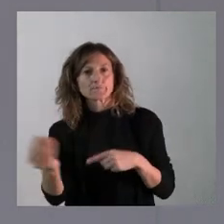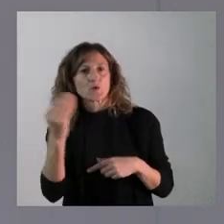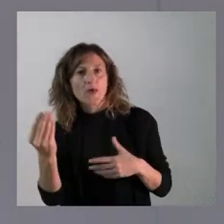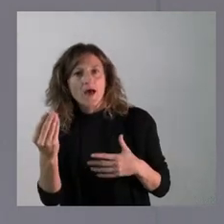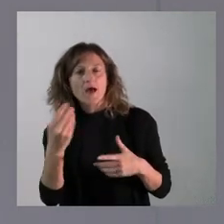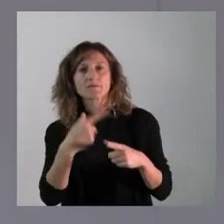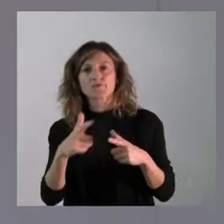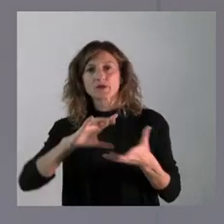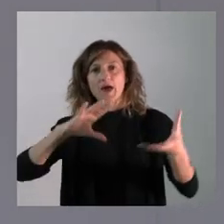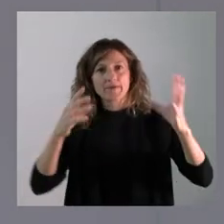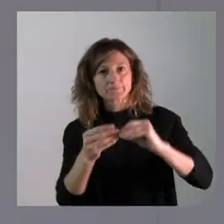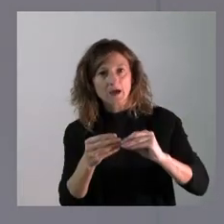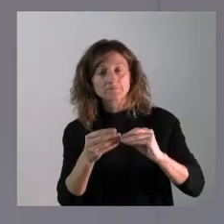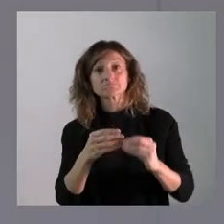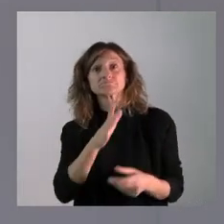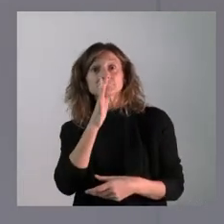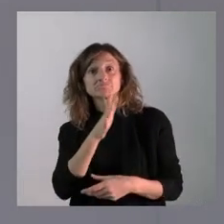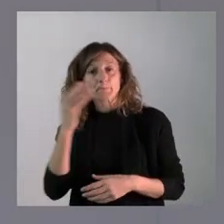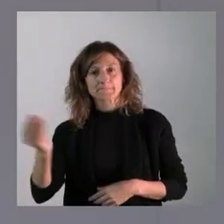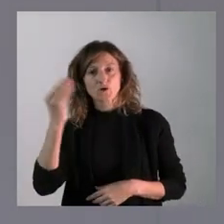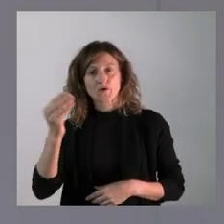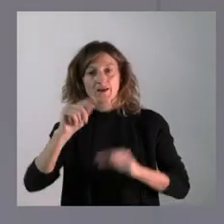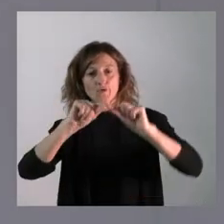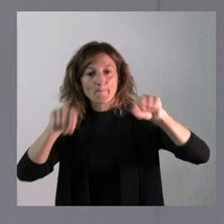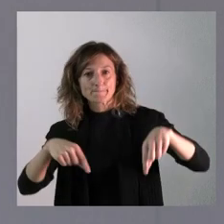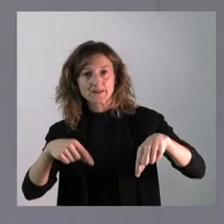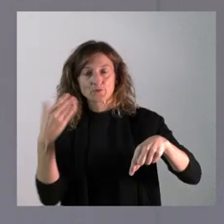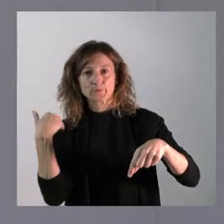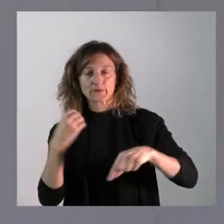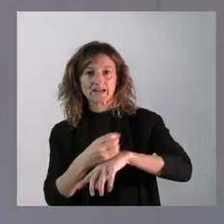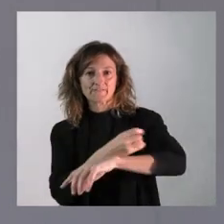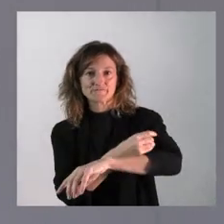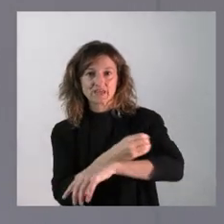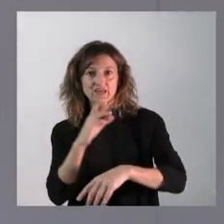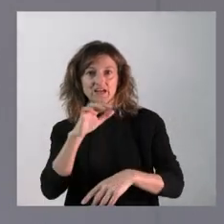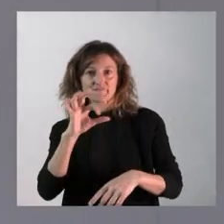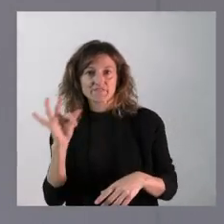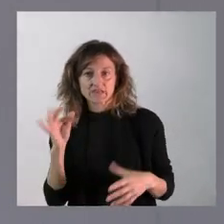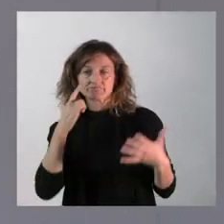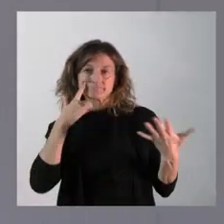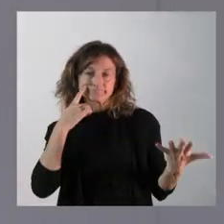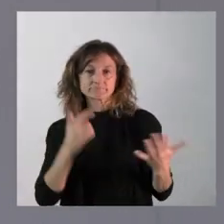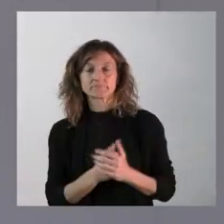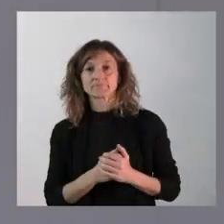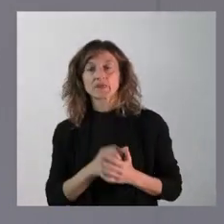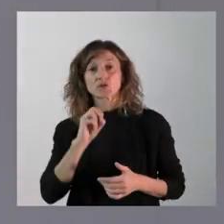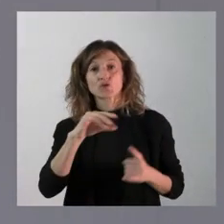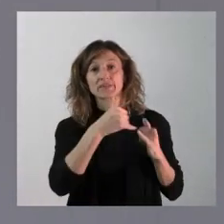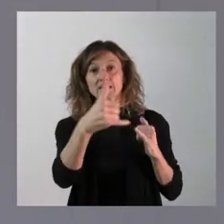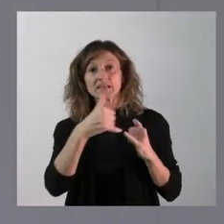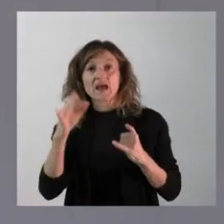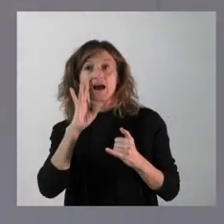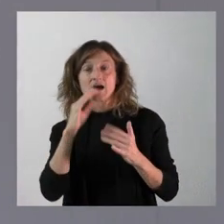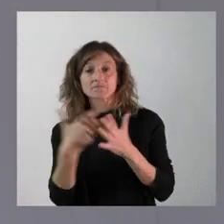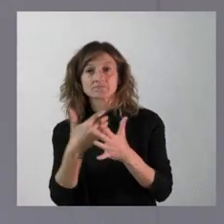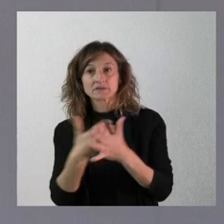Qué cosas podemos adaptar y por tanto mejorar el convenio que hacemos con refe en este contexto las 12 líneas que usted